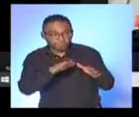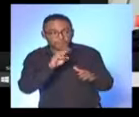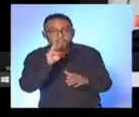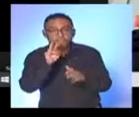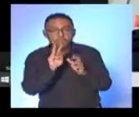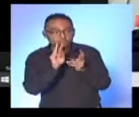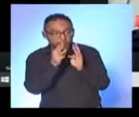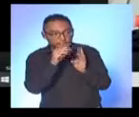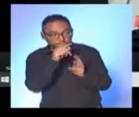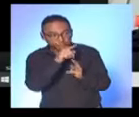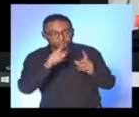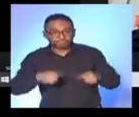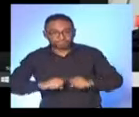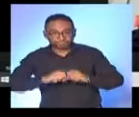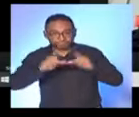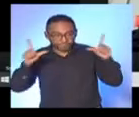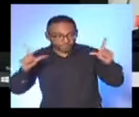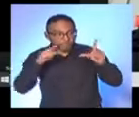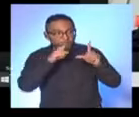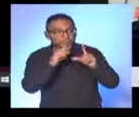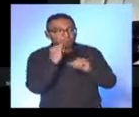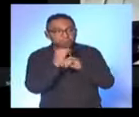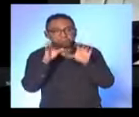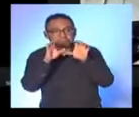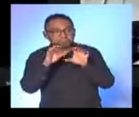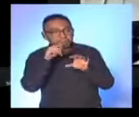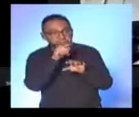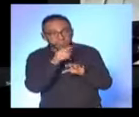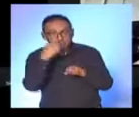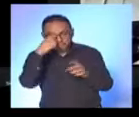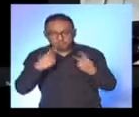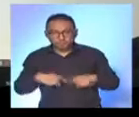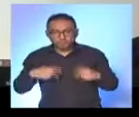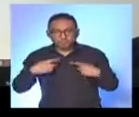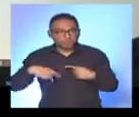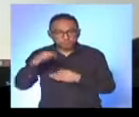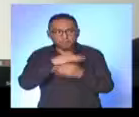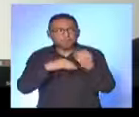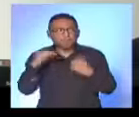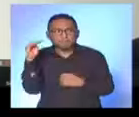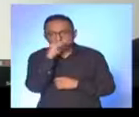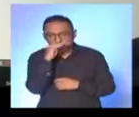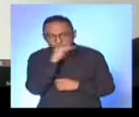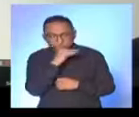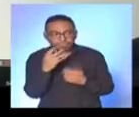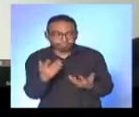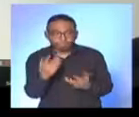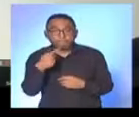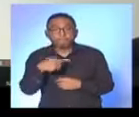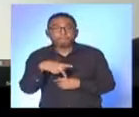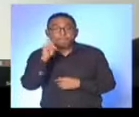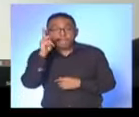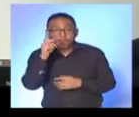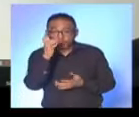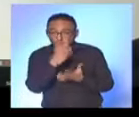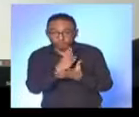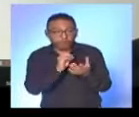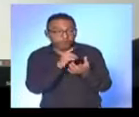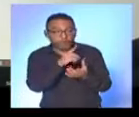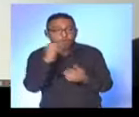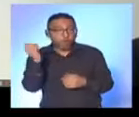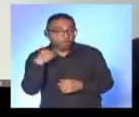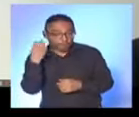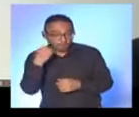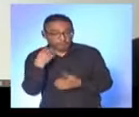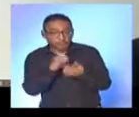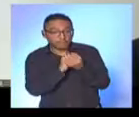será transmitido en línea por plataformas comerciales para todo público de forma gratuita. Sin embargo, solo los inscritos a la conferencia y que acrediten